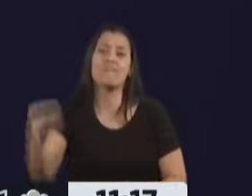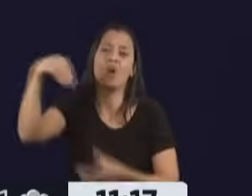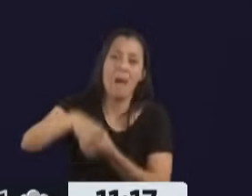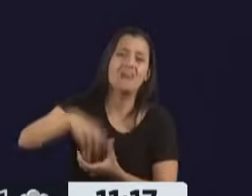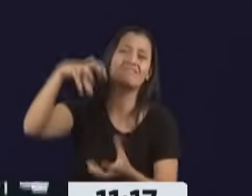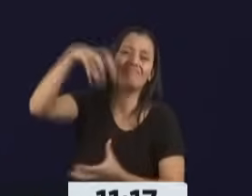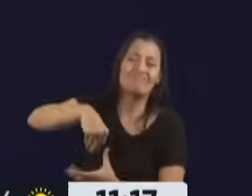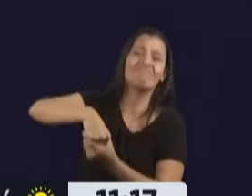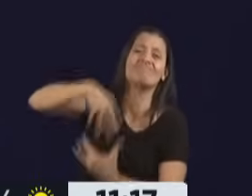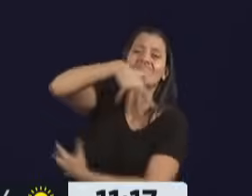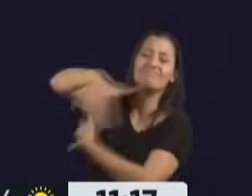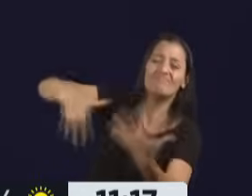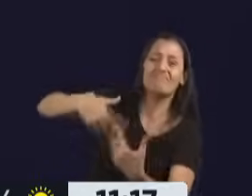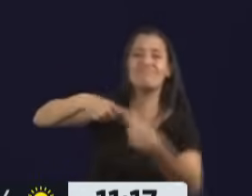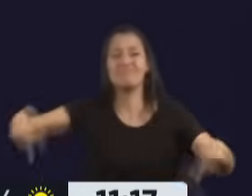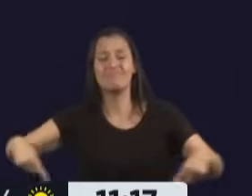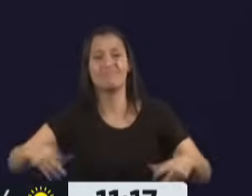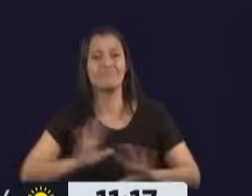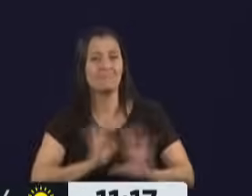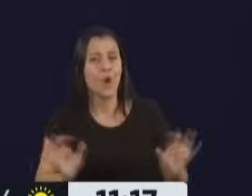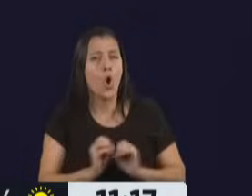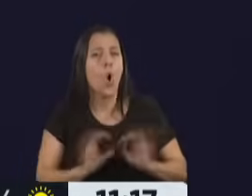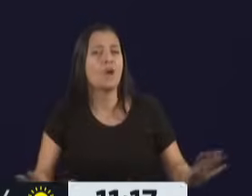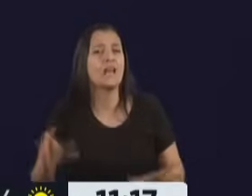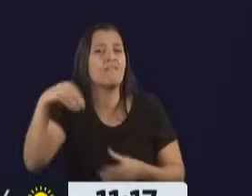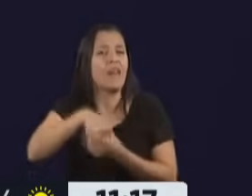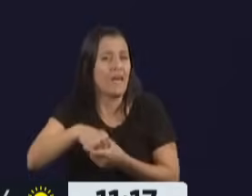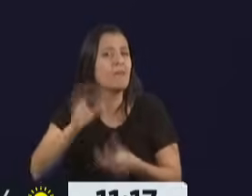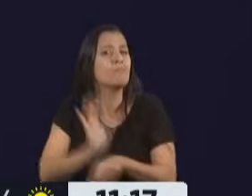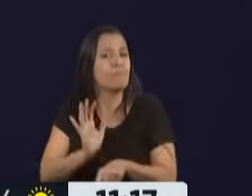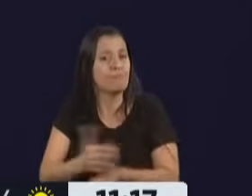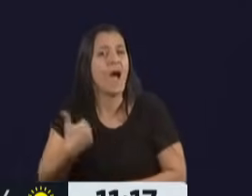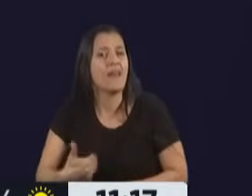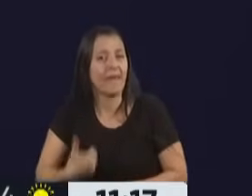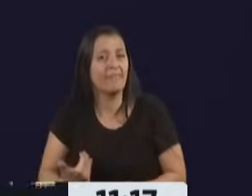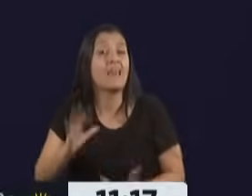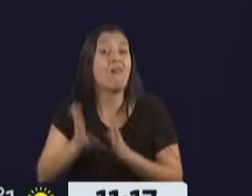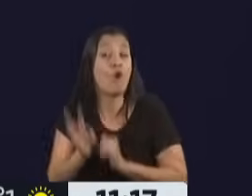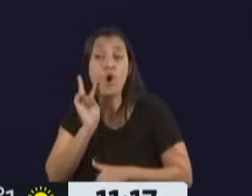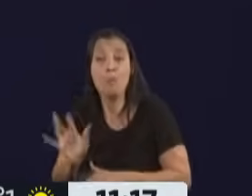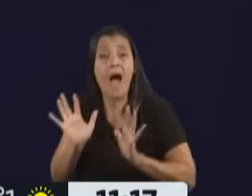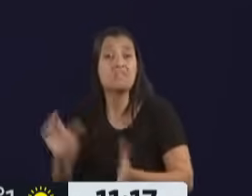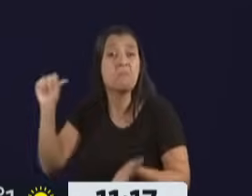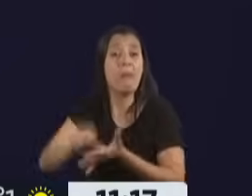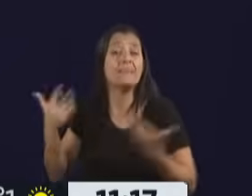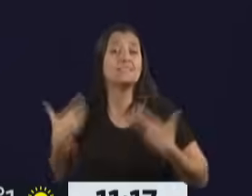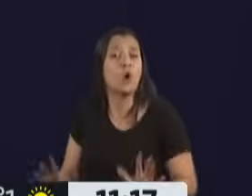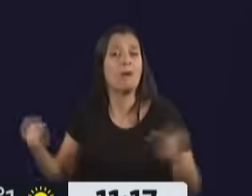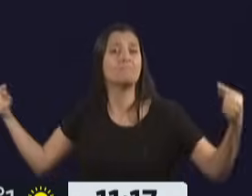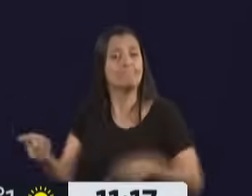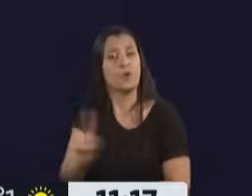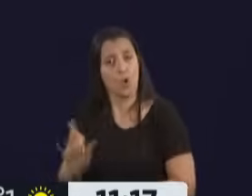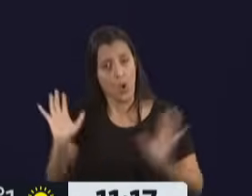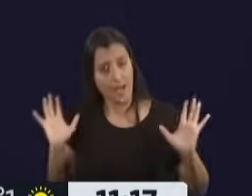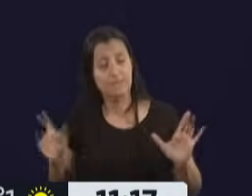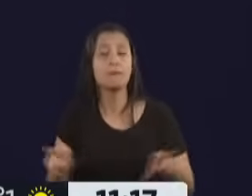populismo y de unas formas que no son las de un país normal y que no son, y bueno, y que de hecho son